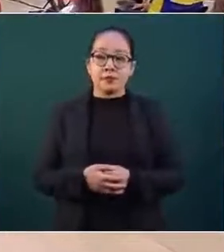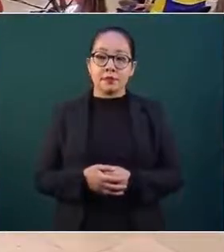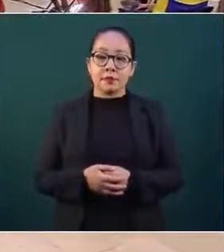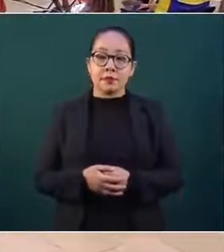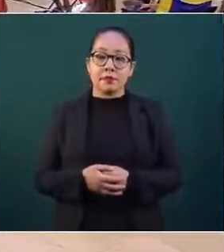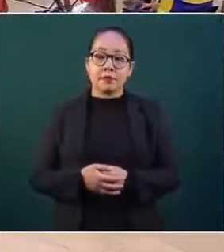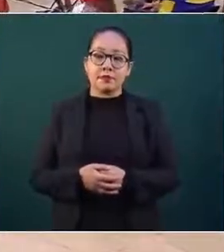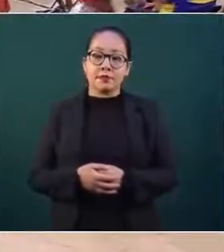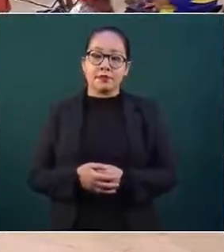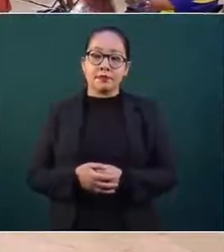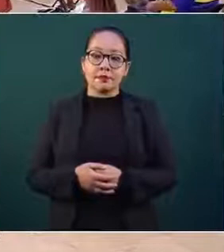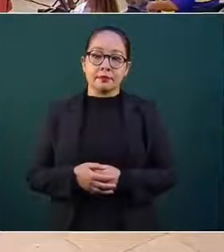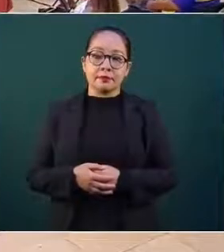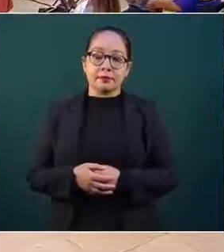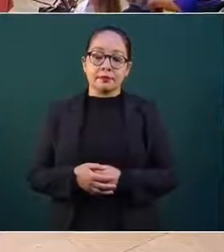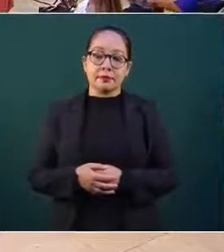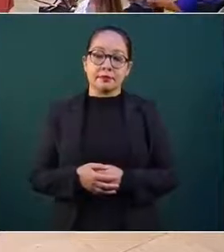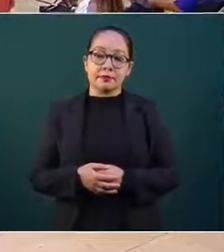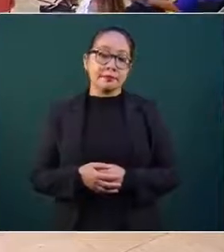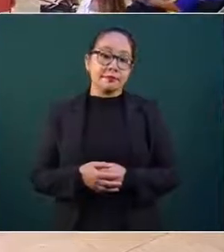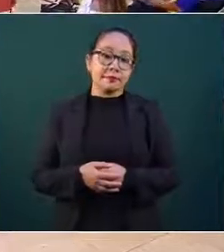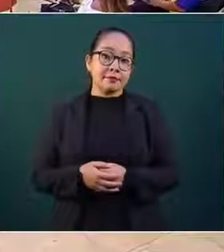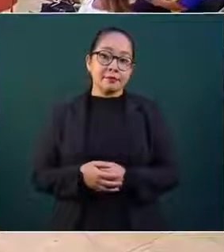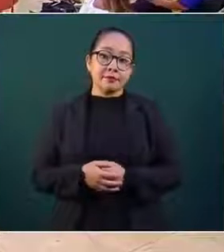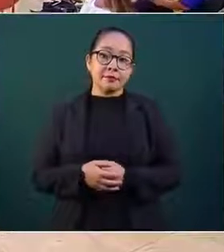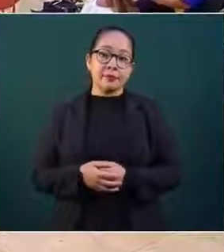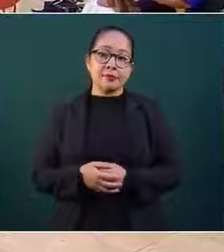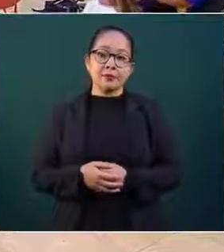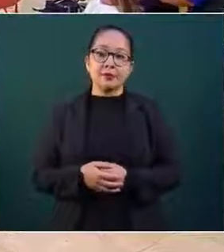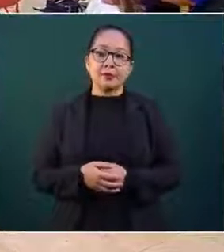Bueno, casi.